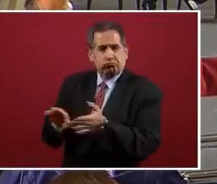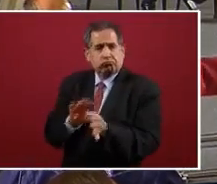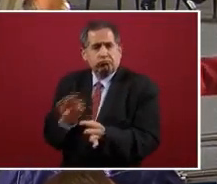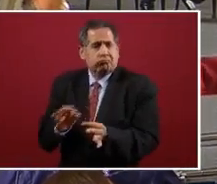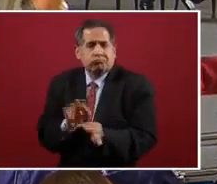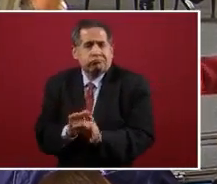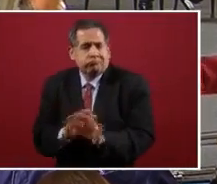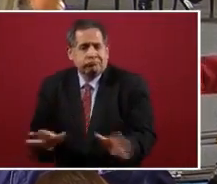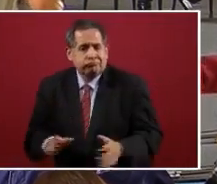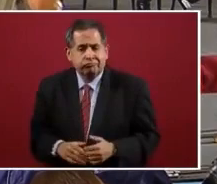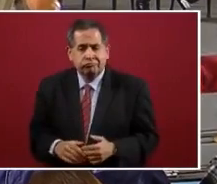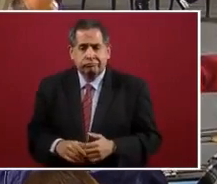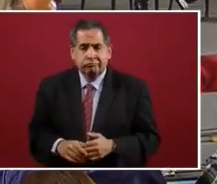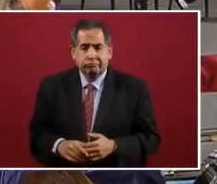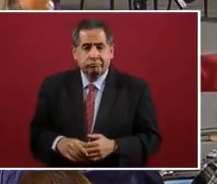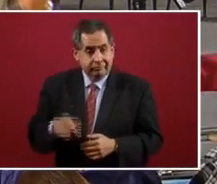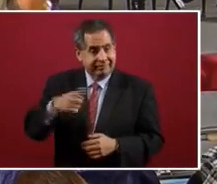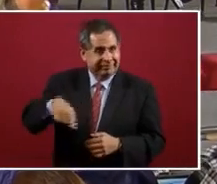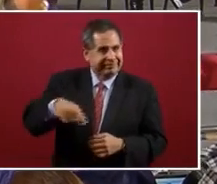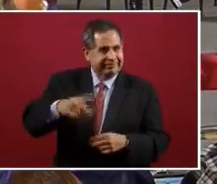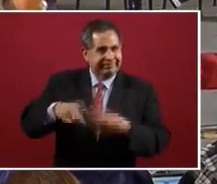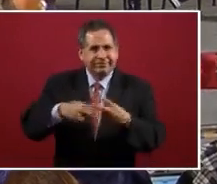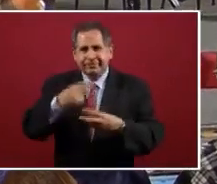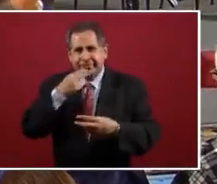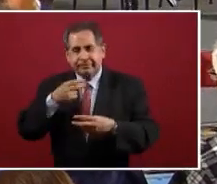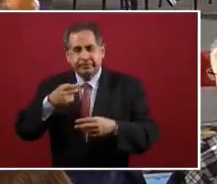en dónde van a resolverlo de lampard